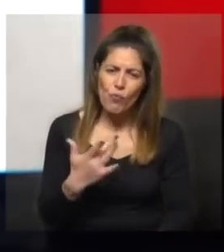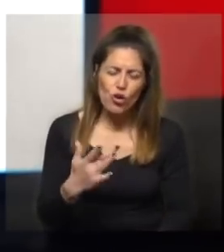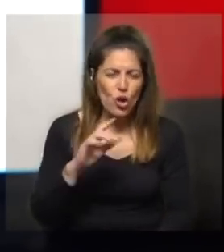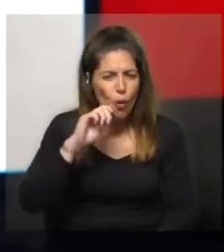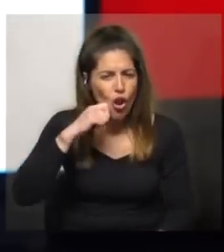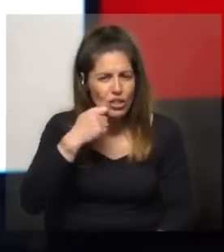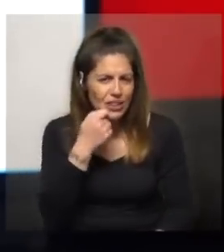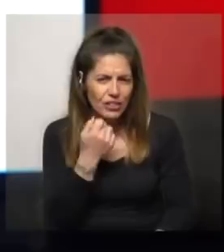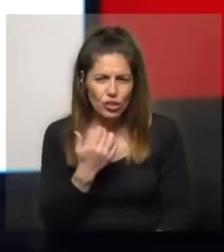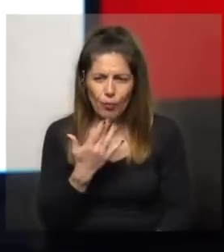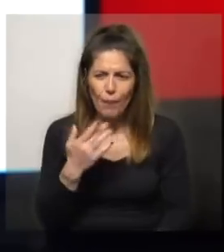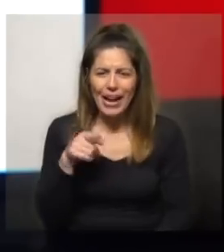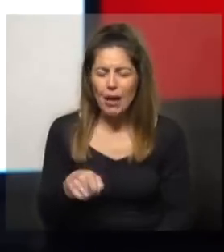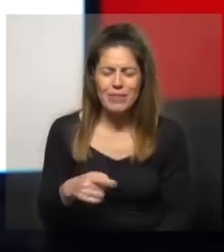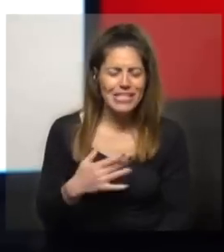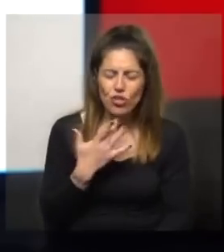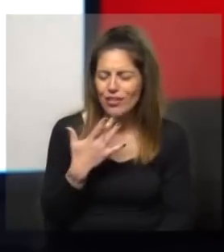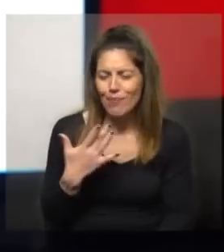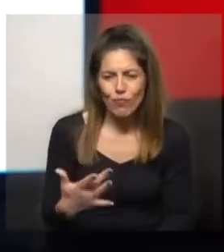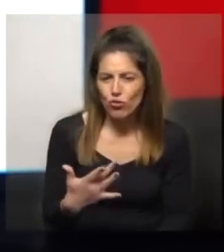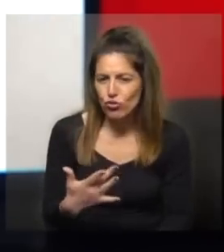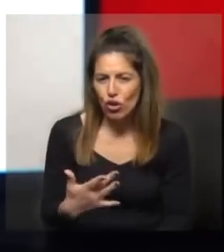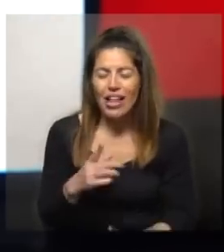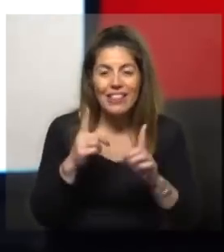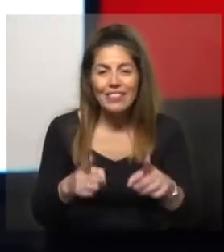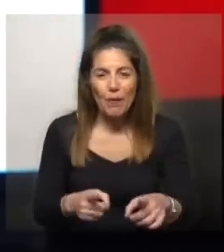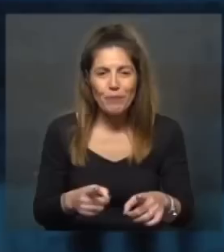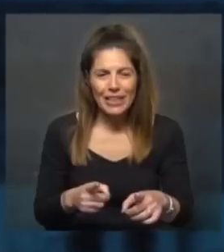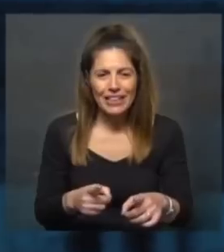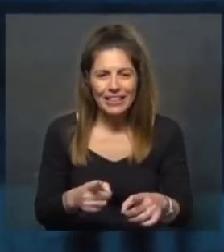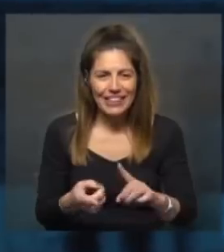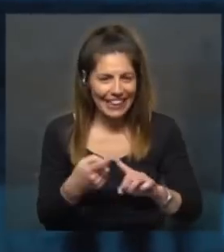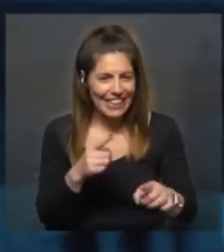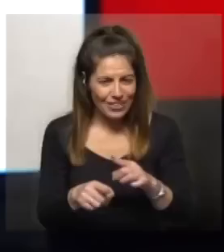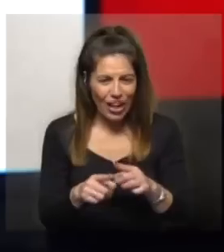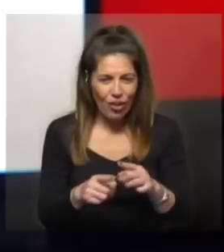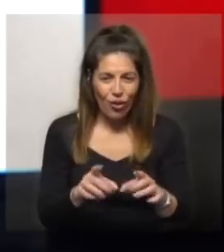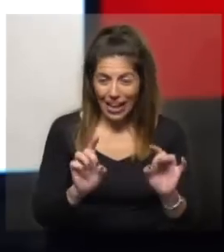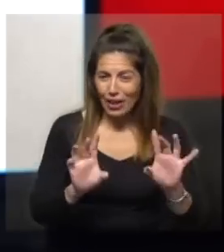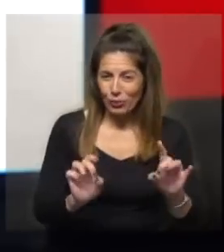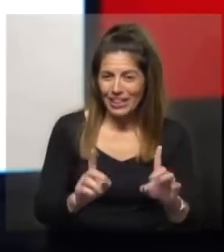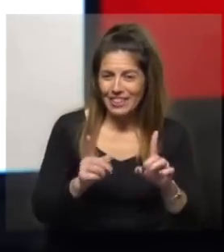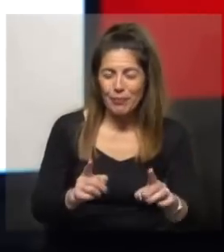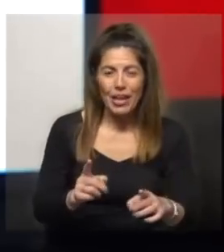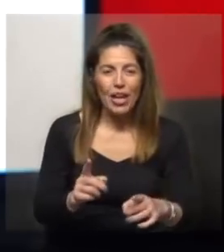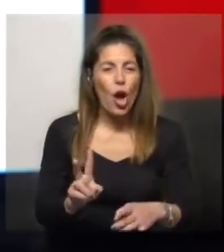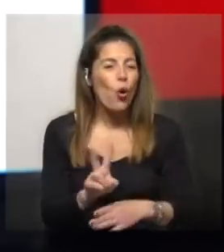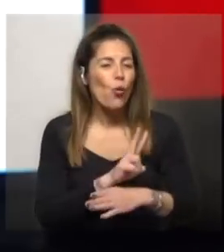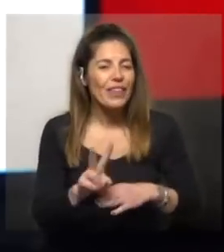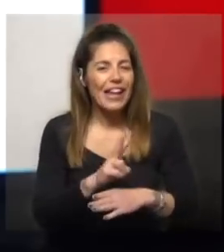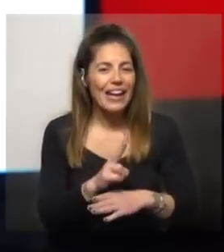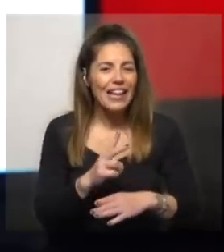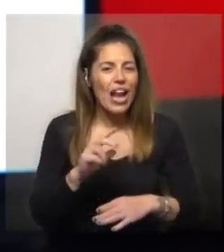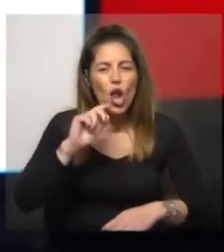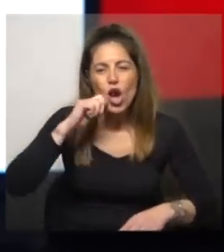es este es hermoso es como también respetar a la naturaleza en algún lugar este cuidar la belleza de